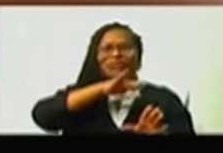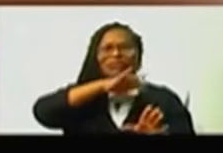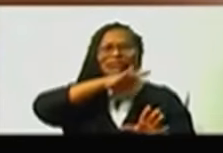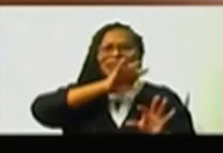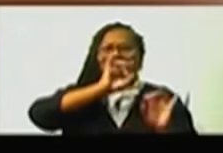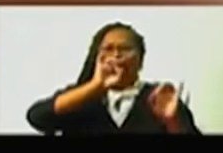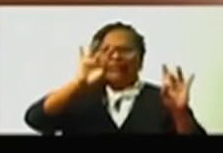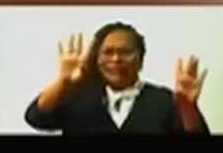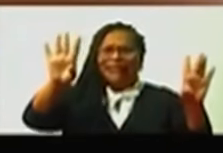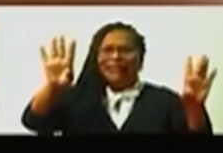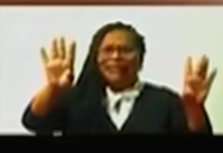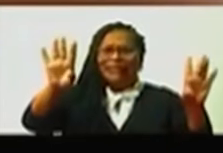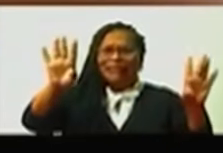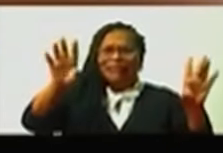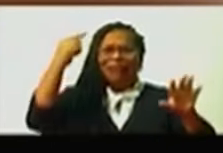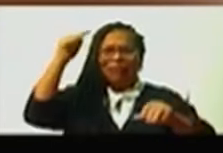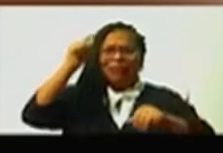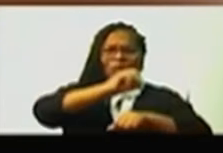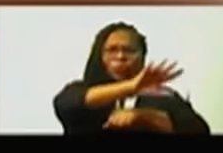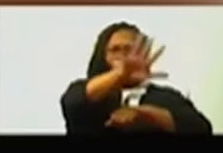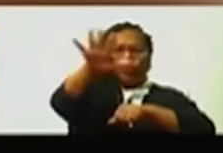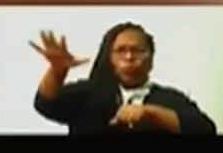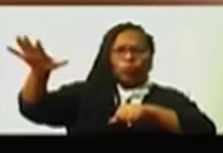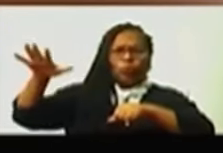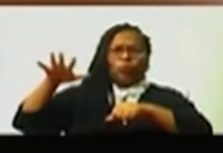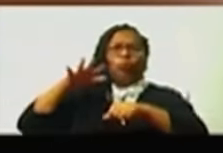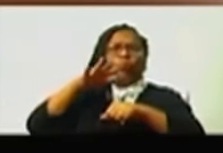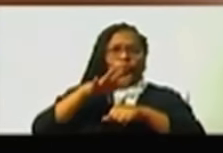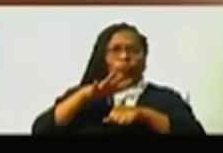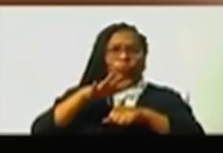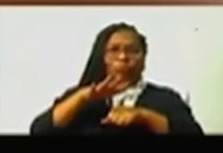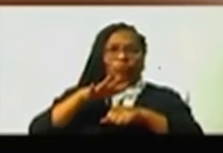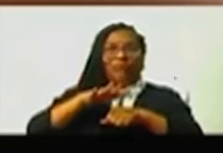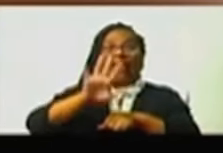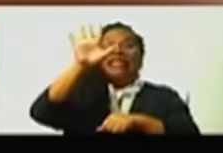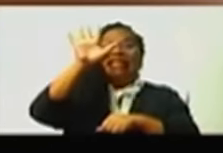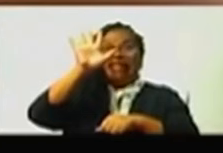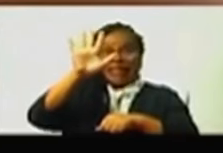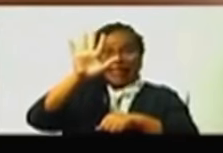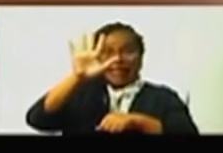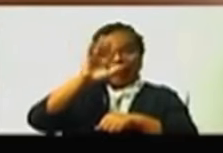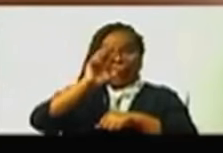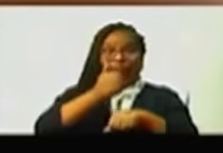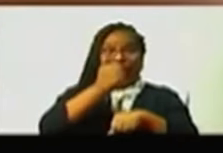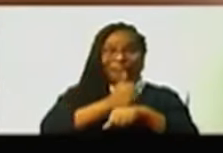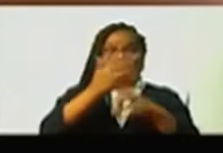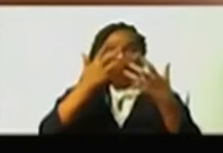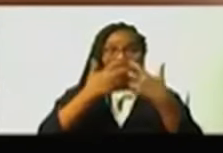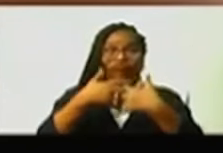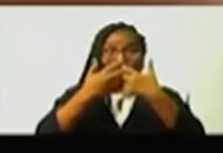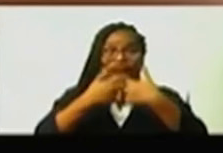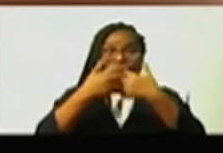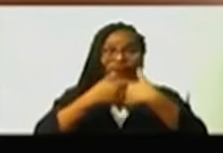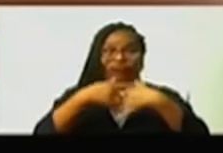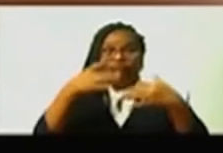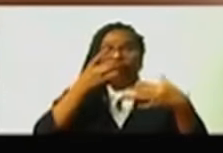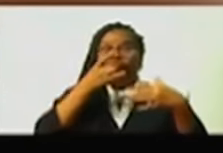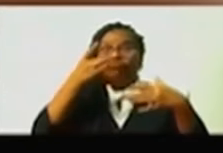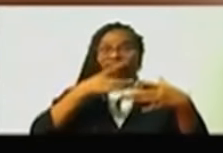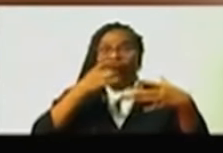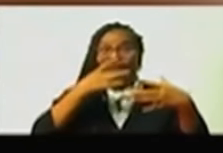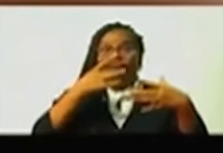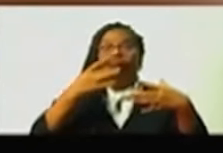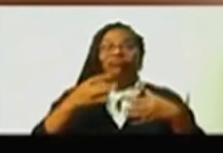que pretende instalar esas plantas eléctricas es la